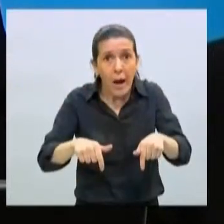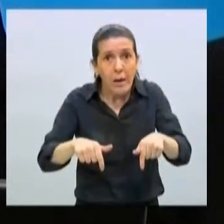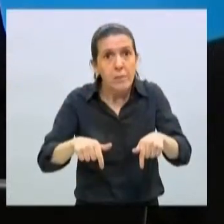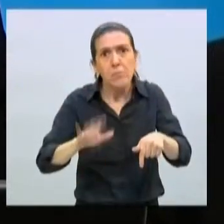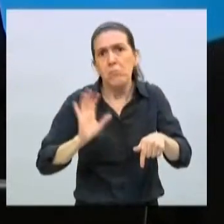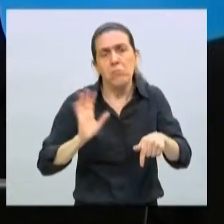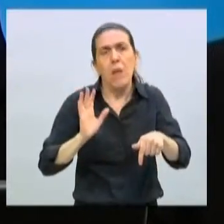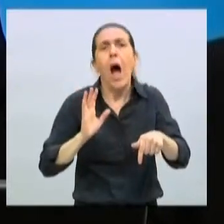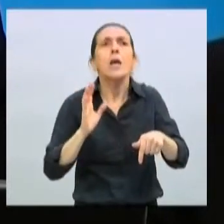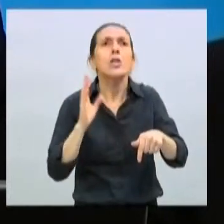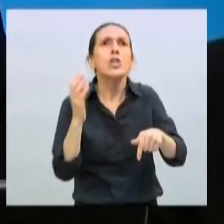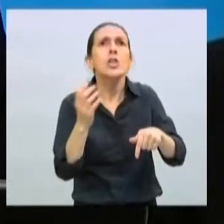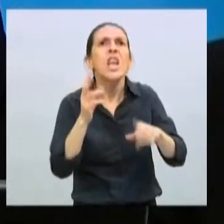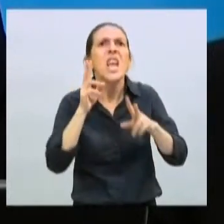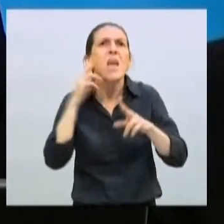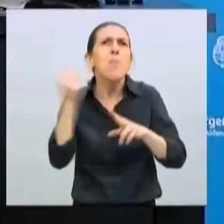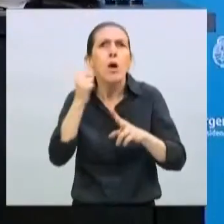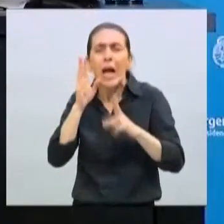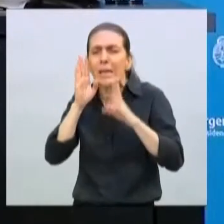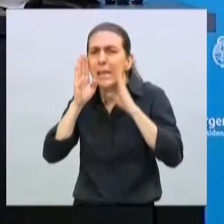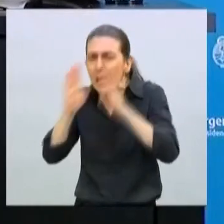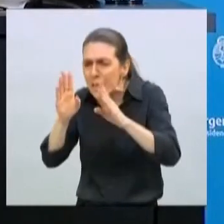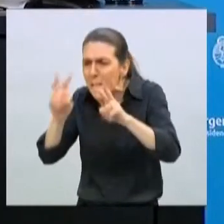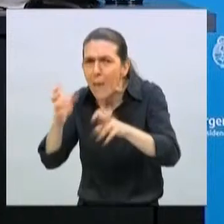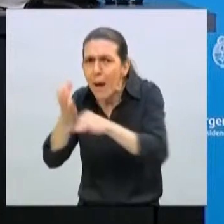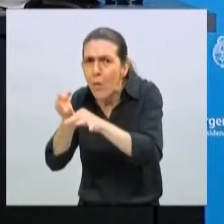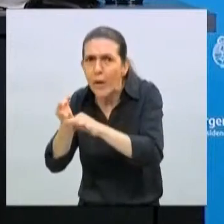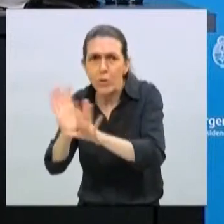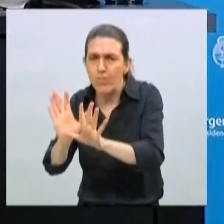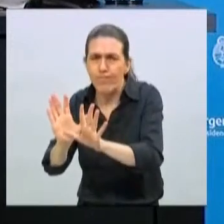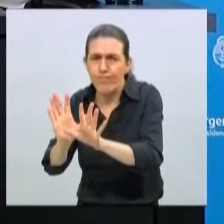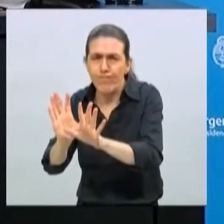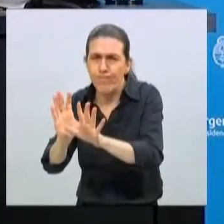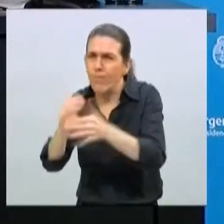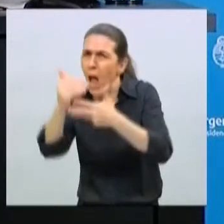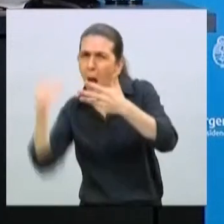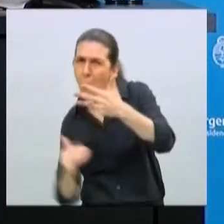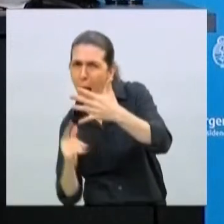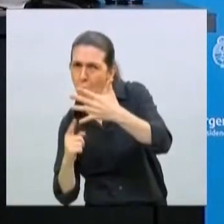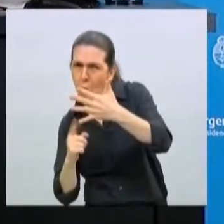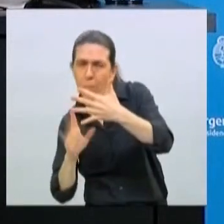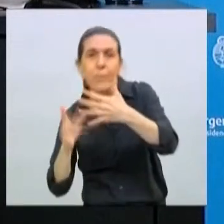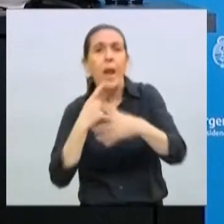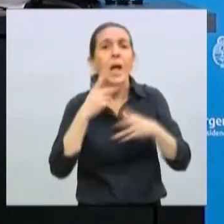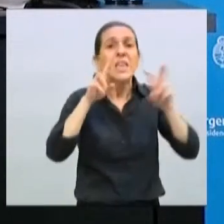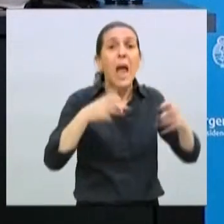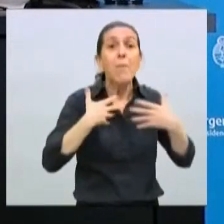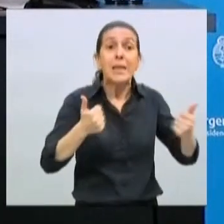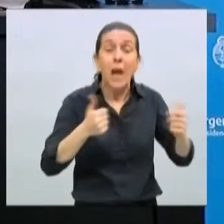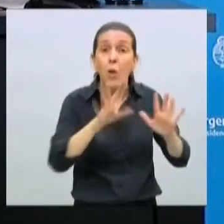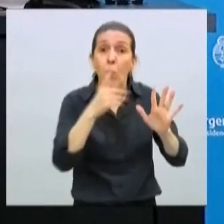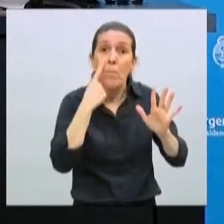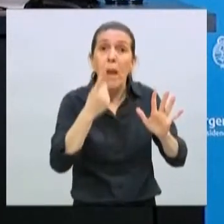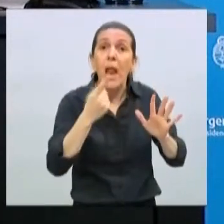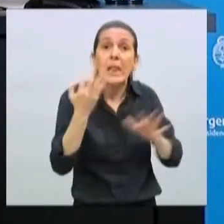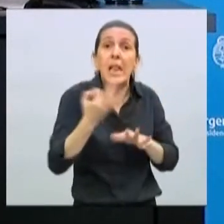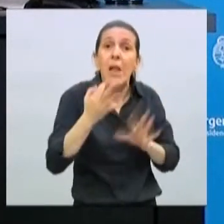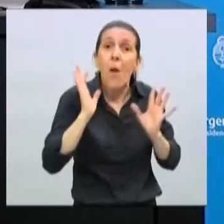es prioridad. ¿La otra pregunta era? No, el sistema de salud, miren, lo bueno de